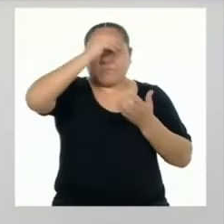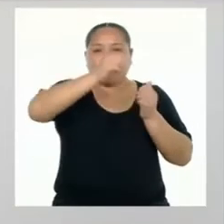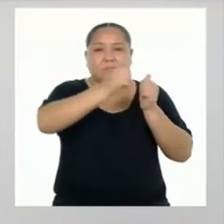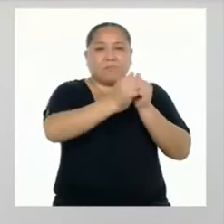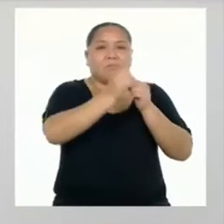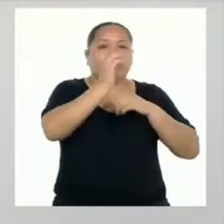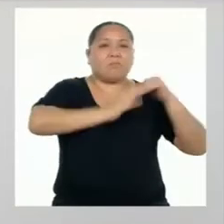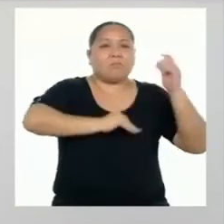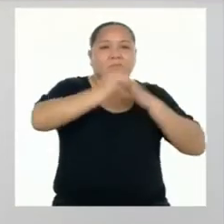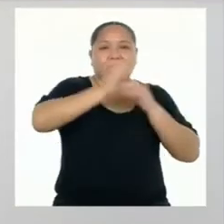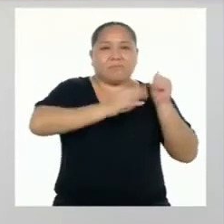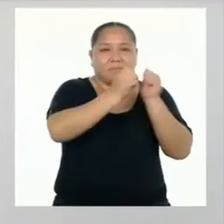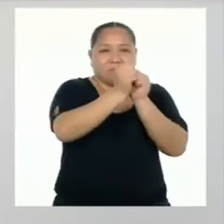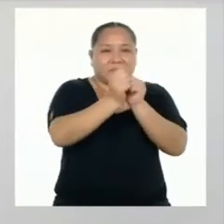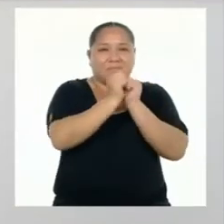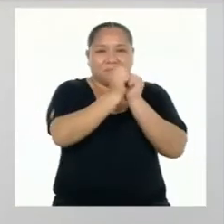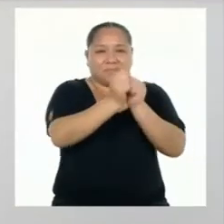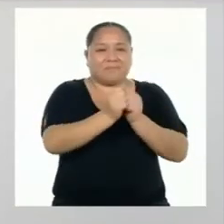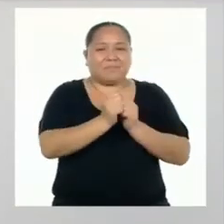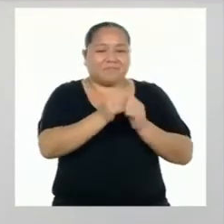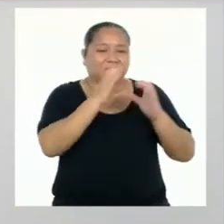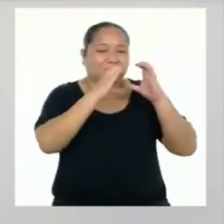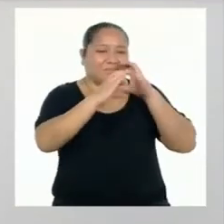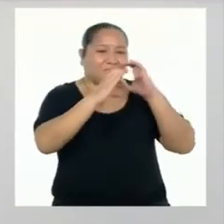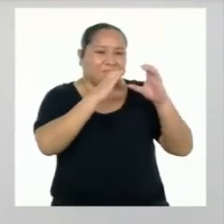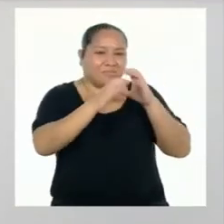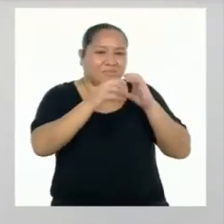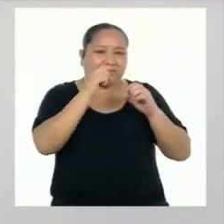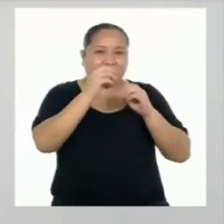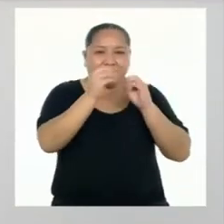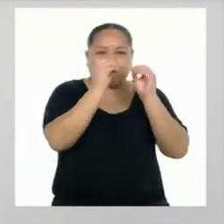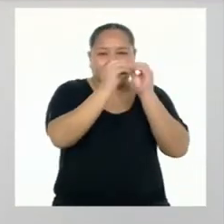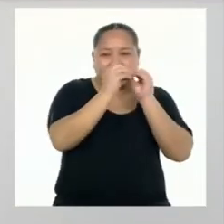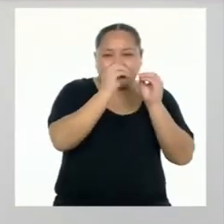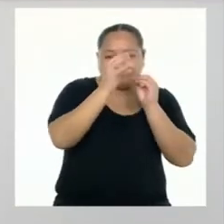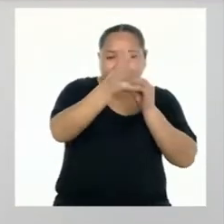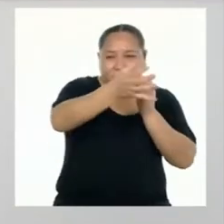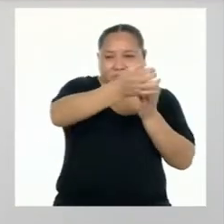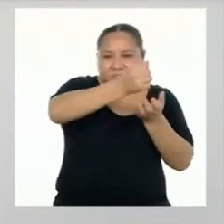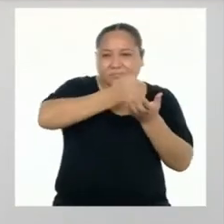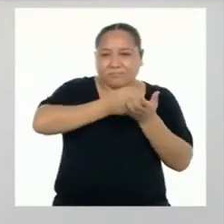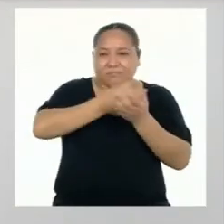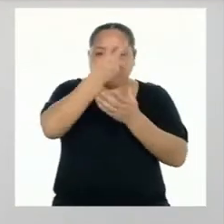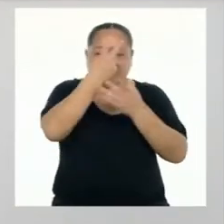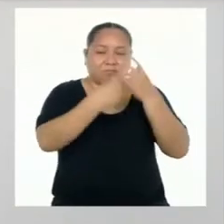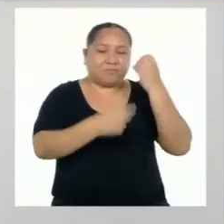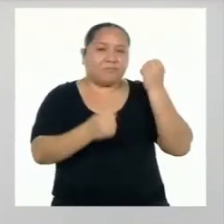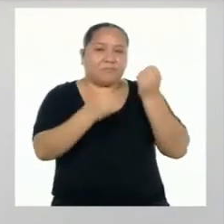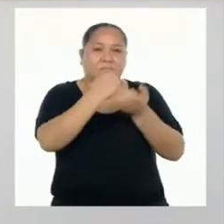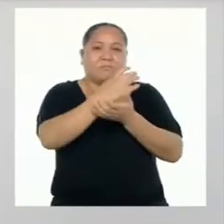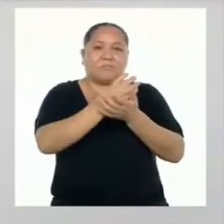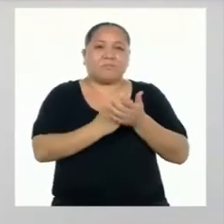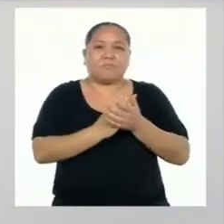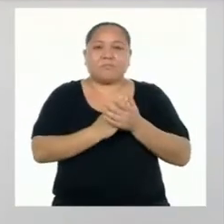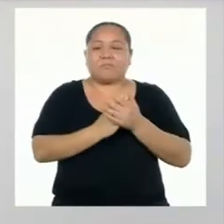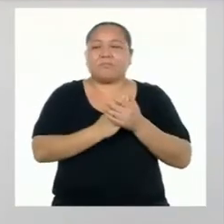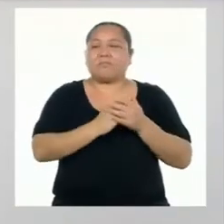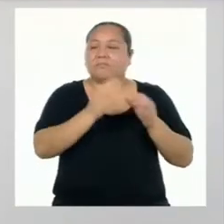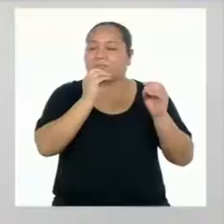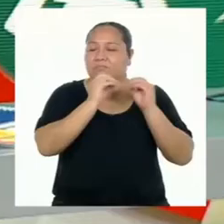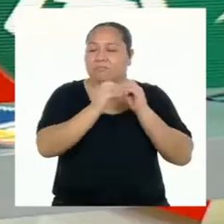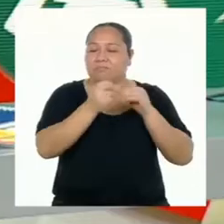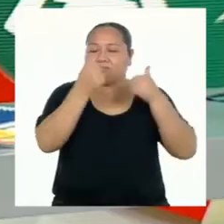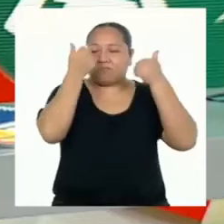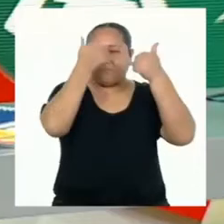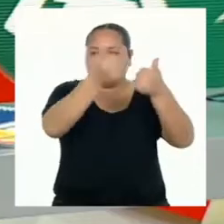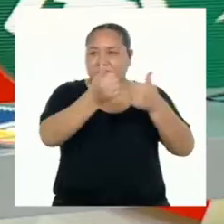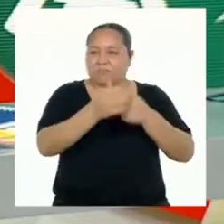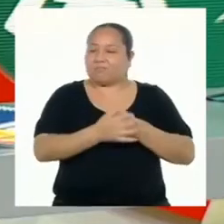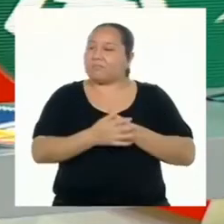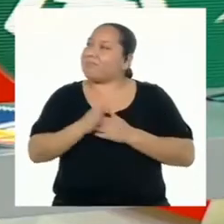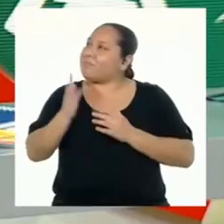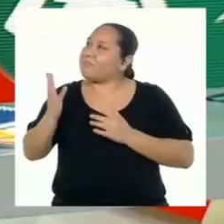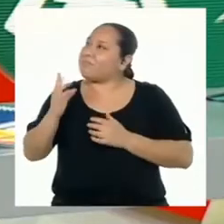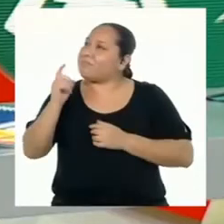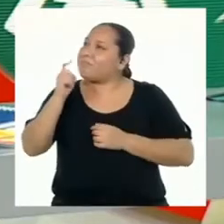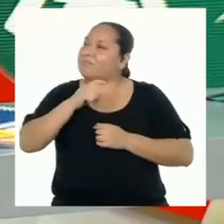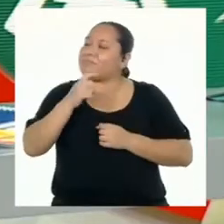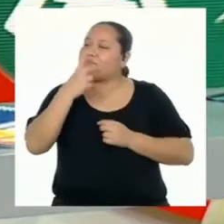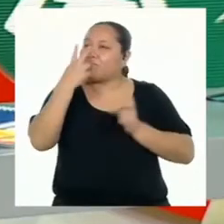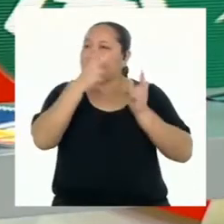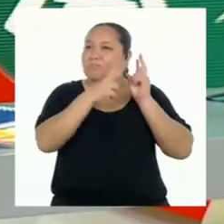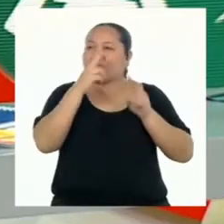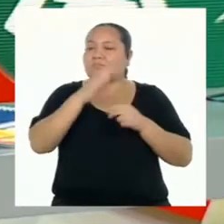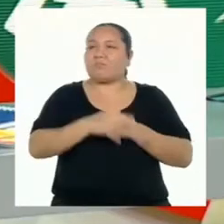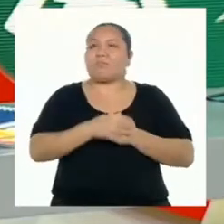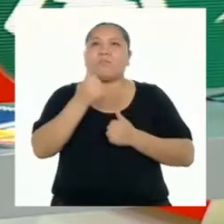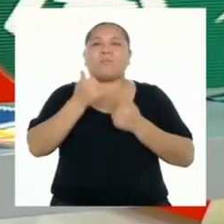decir, dialogar para hallar una solución que haga que ambas partes estén beneficiadas. Entonces tendría que